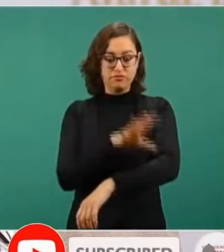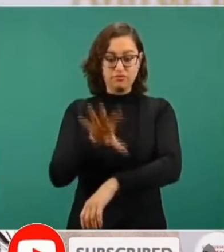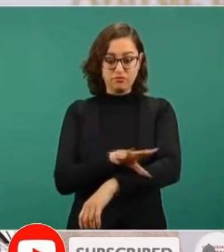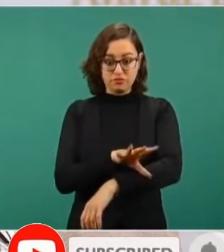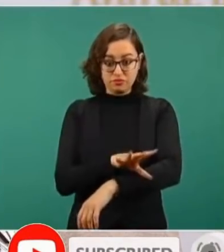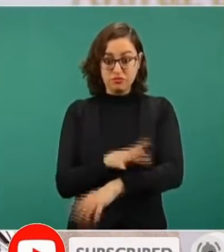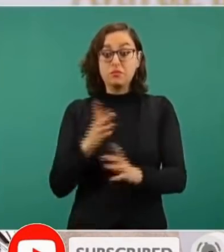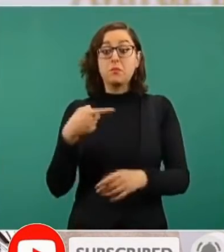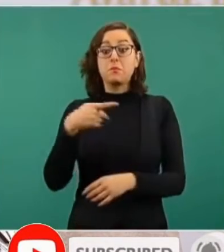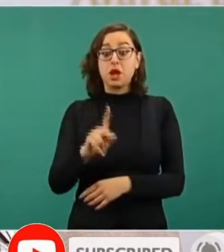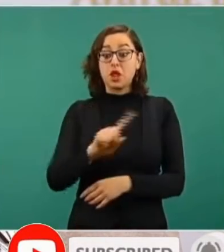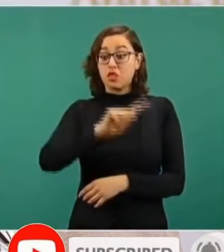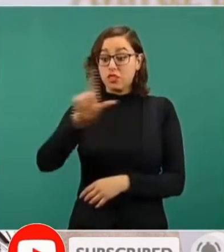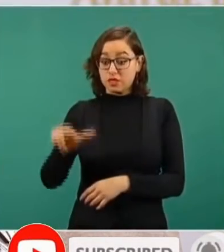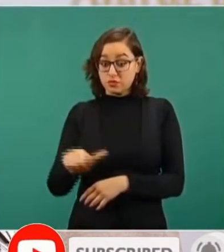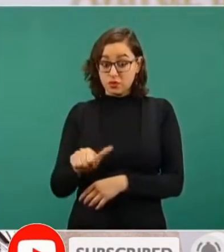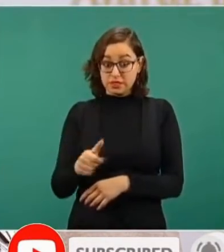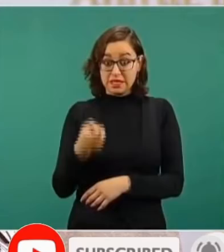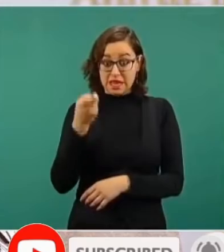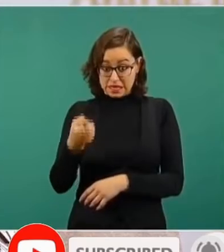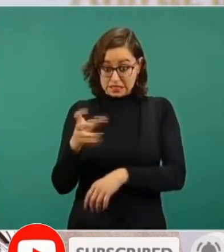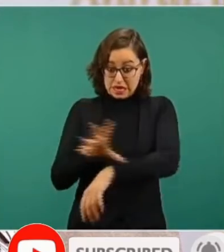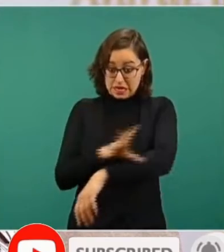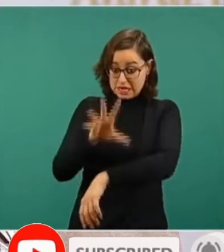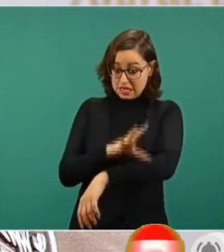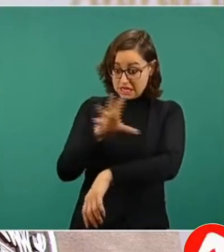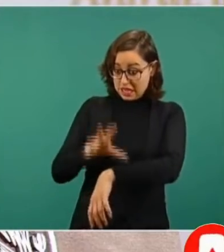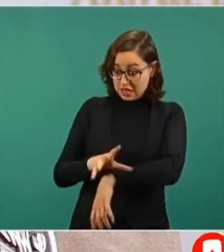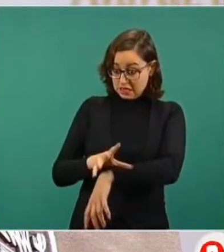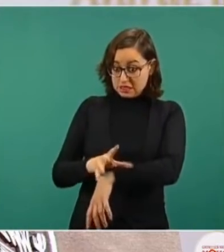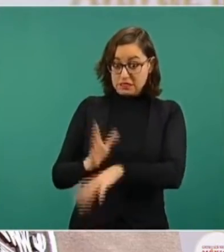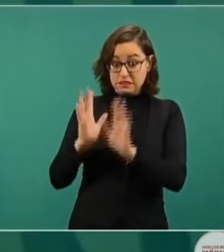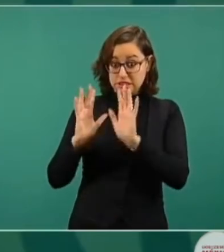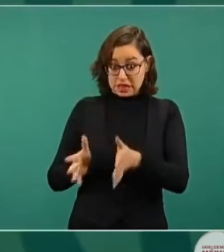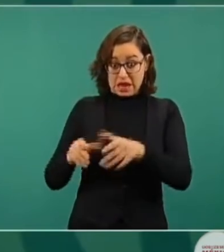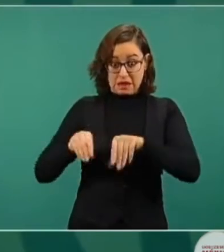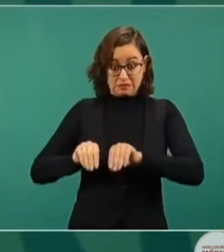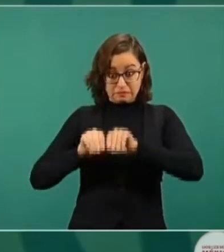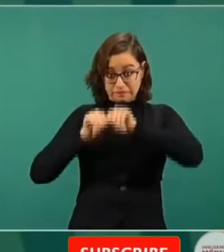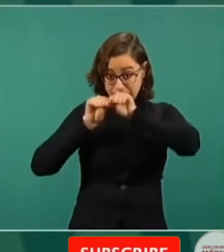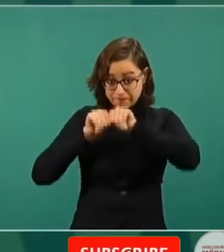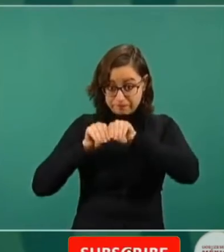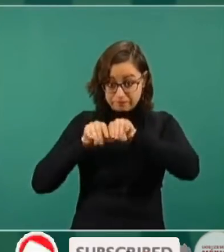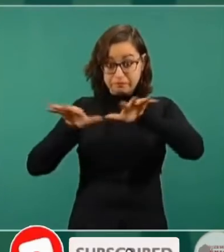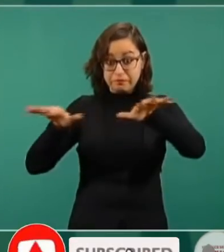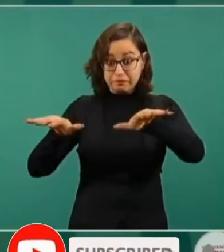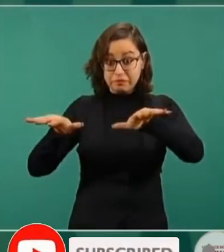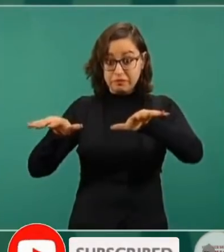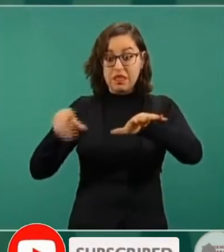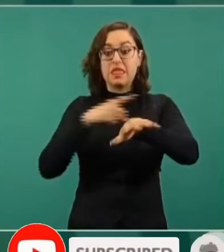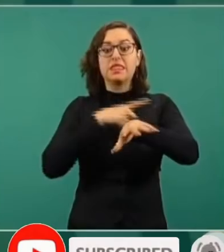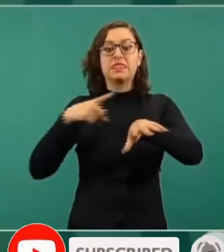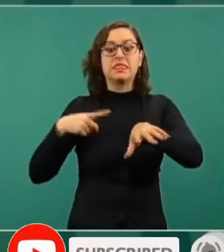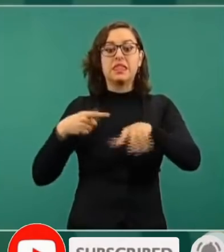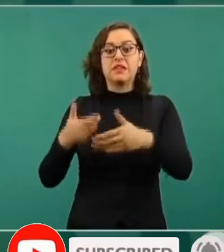ser despachadas las centrales necesitaban ofertar al SENACE